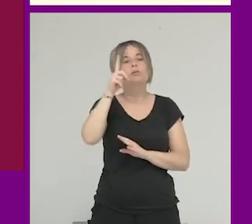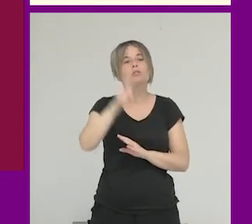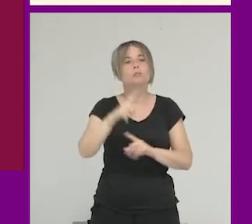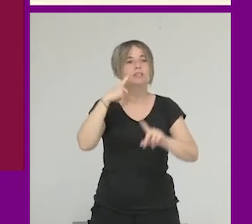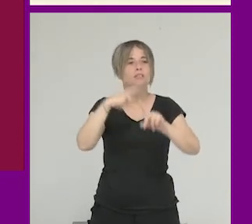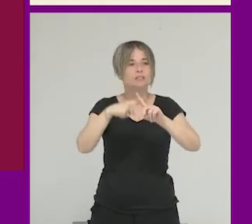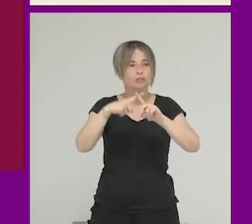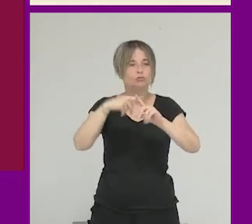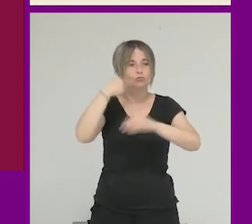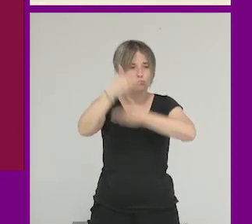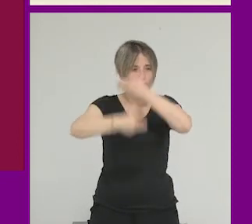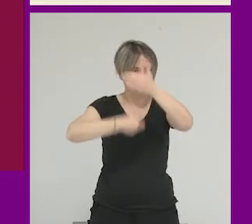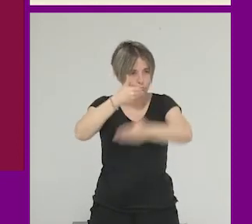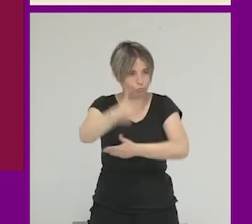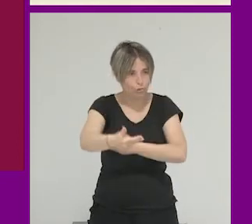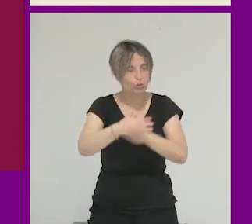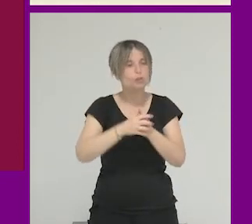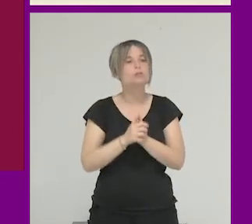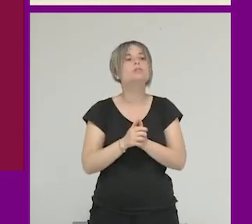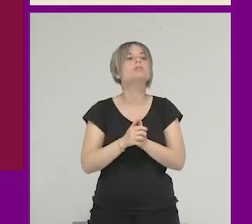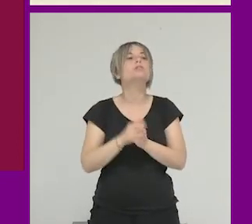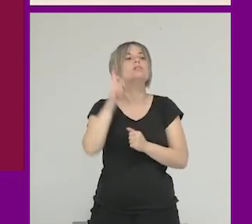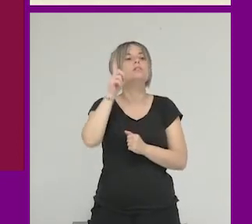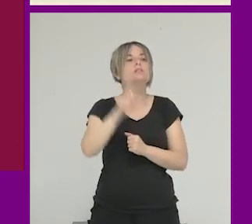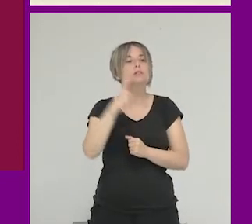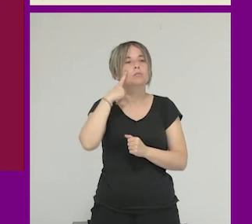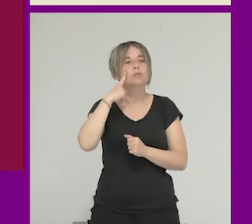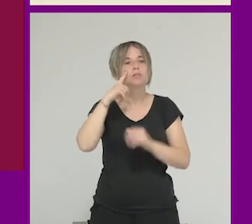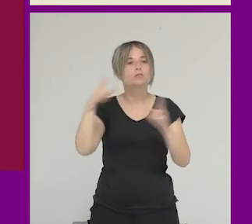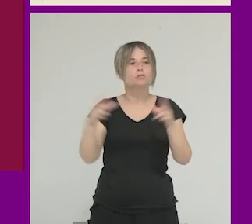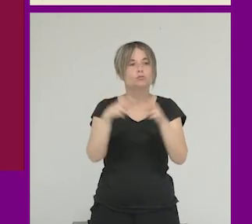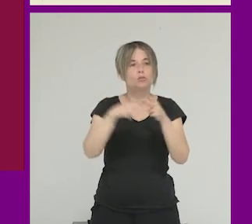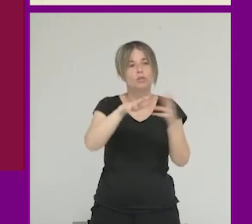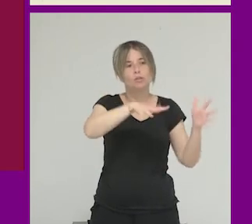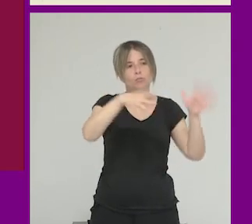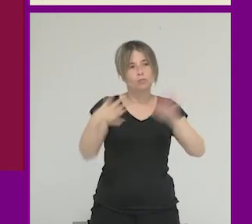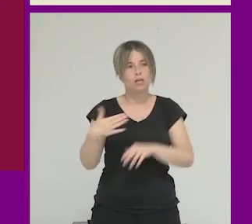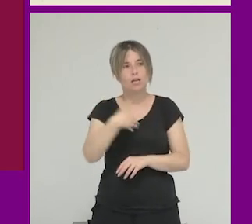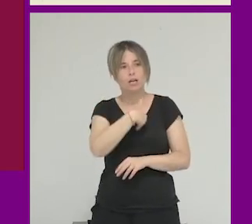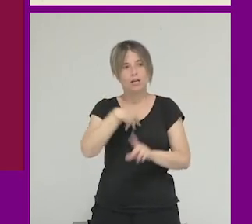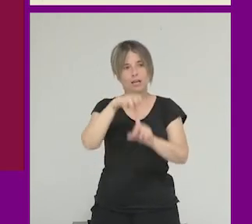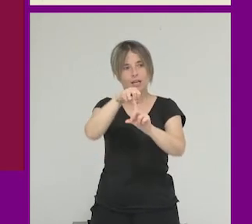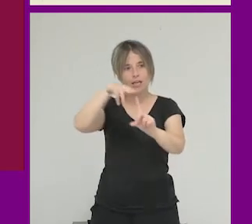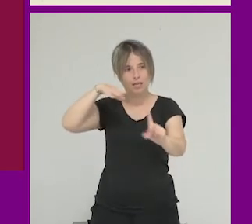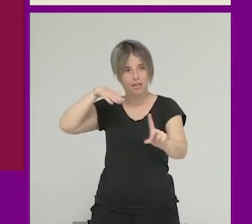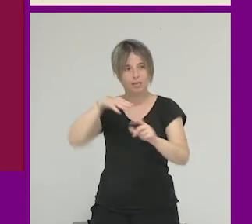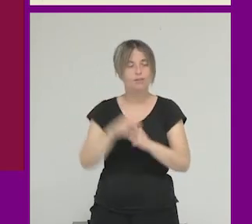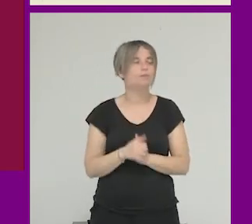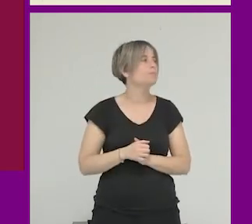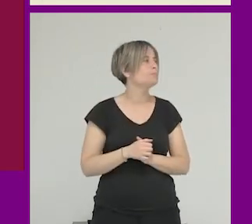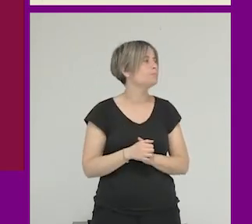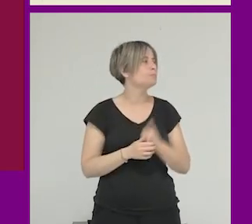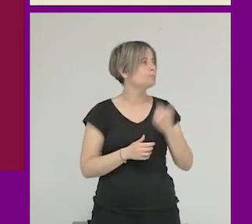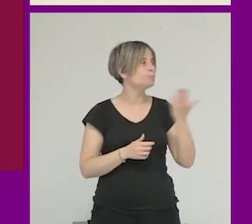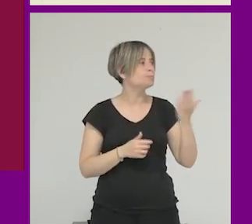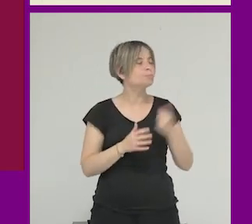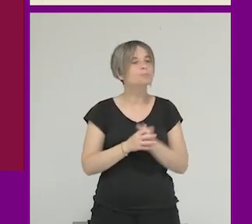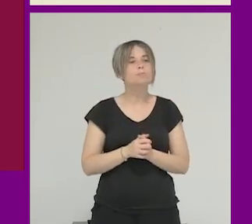sexuazio prozesua edo gizarteratzea genero ikuspegitik, ez? Honek daka